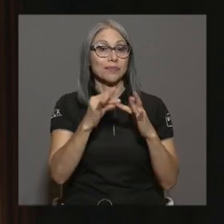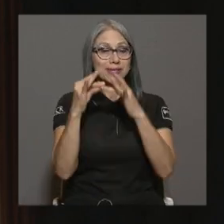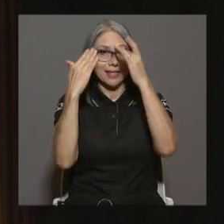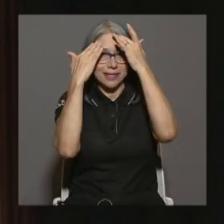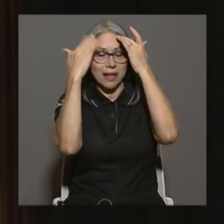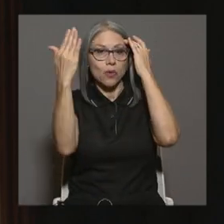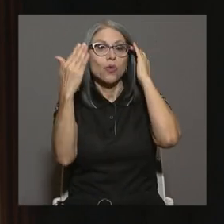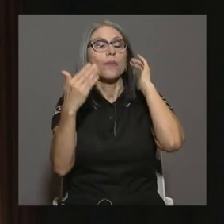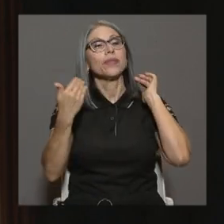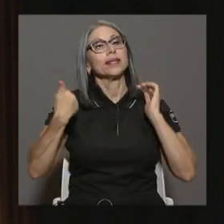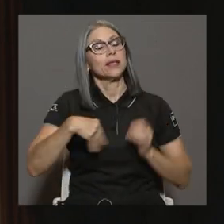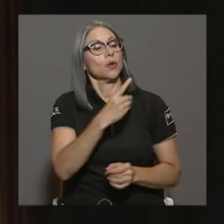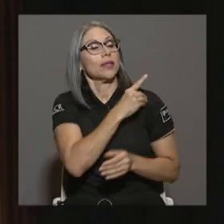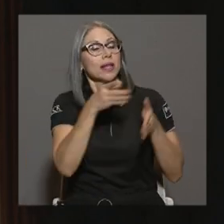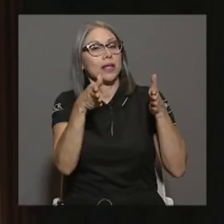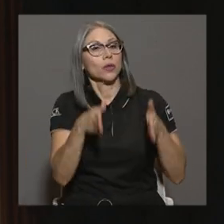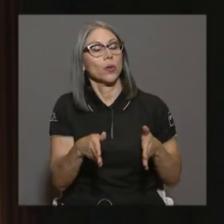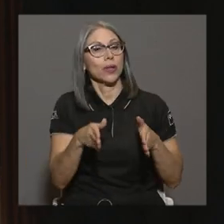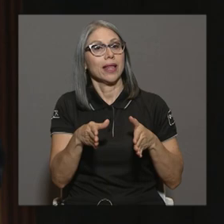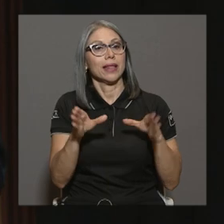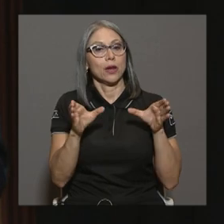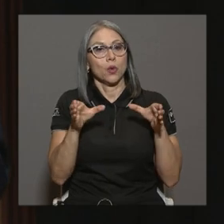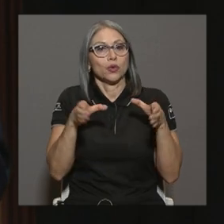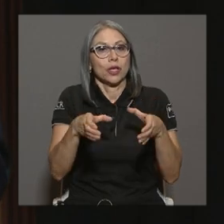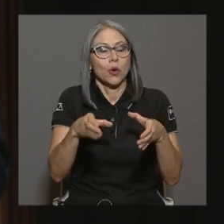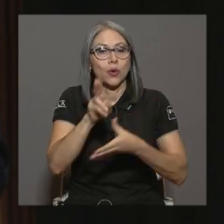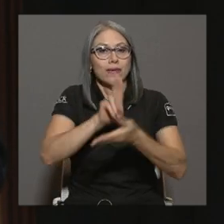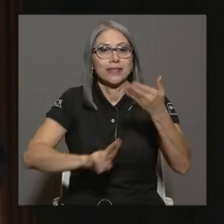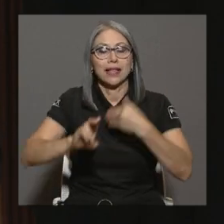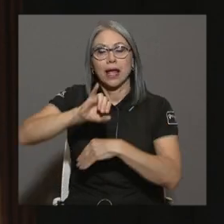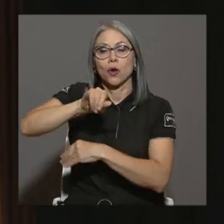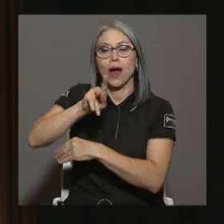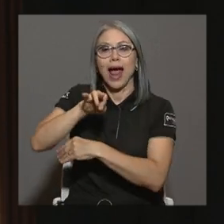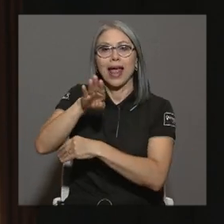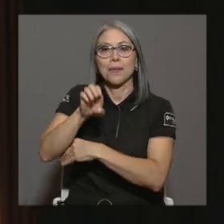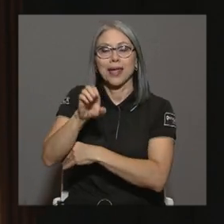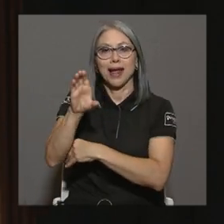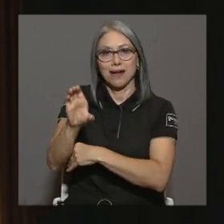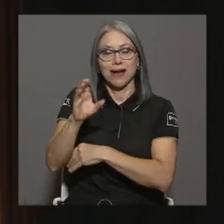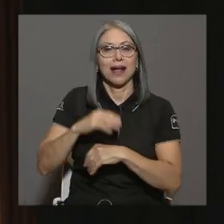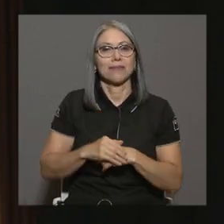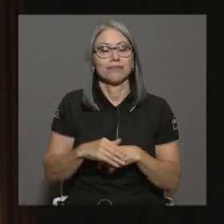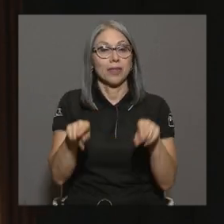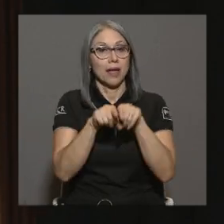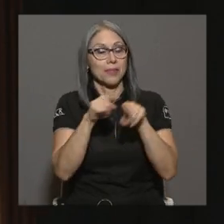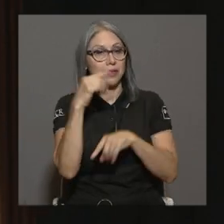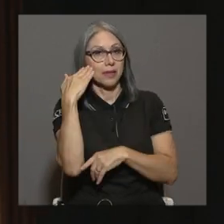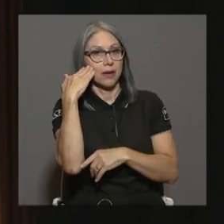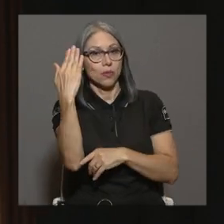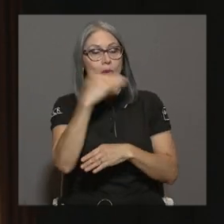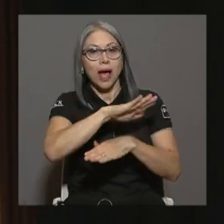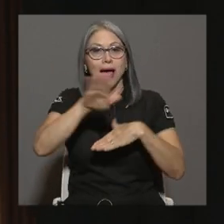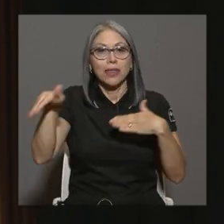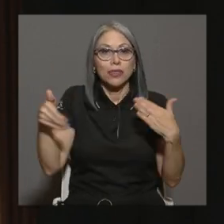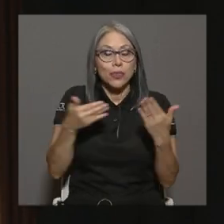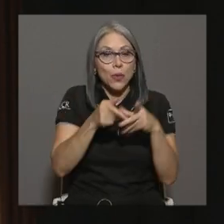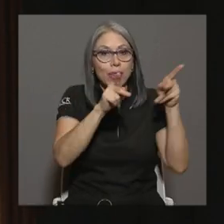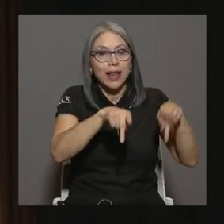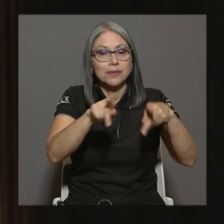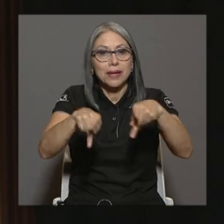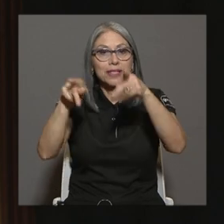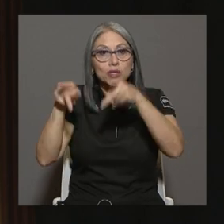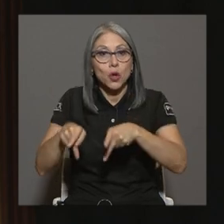cordial para el señor director del Consejo Universitario, don Jaime Caravaca. También saludo a todas las